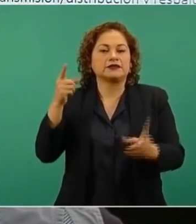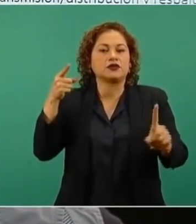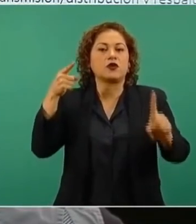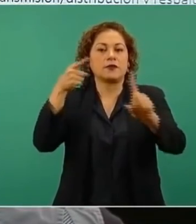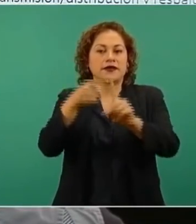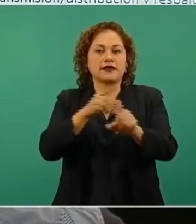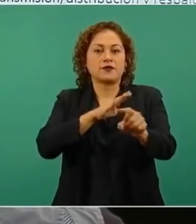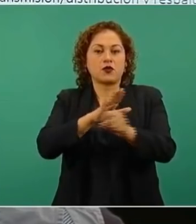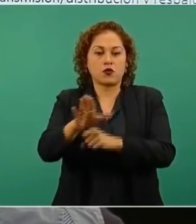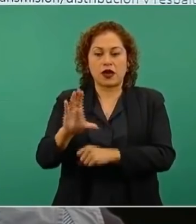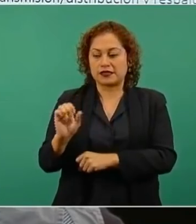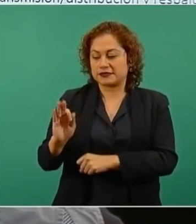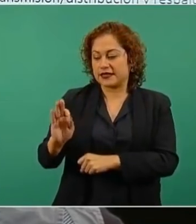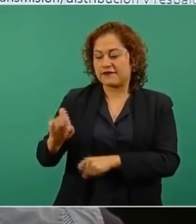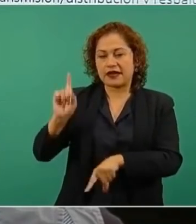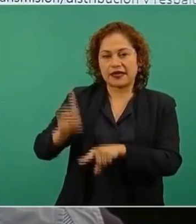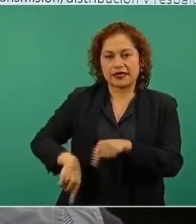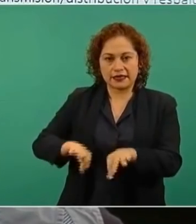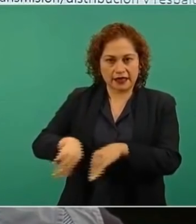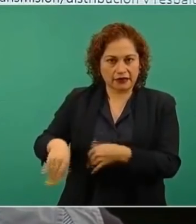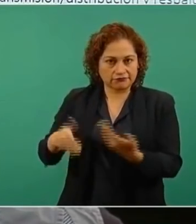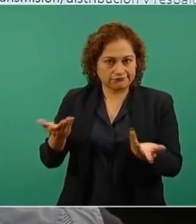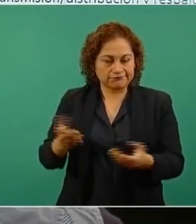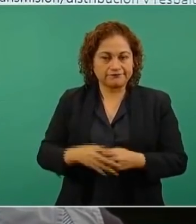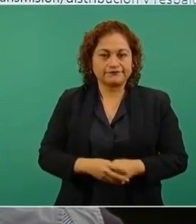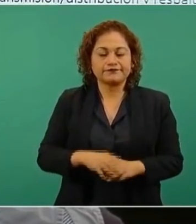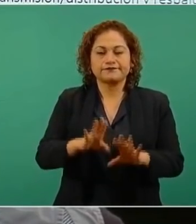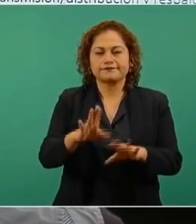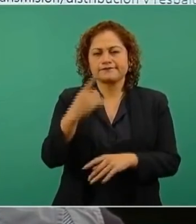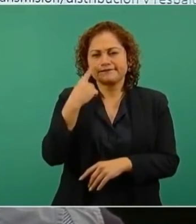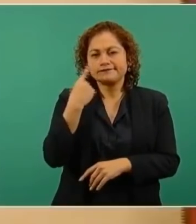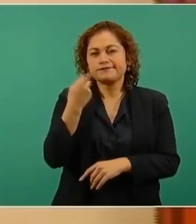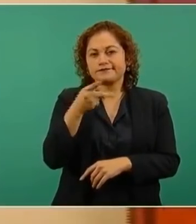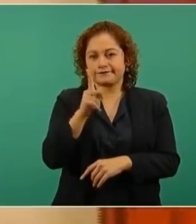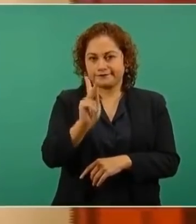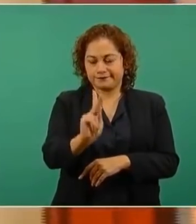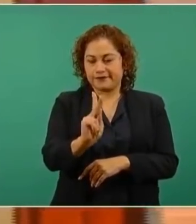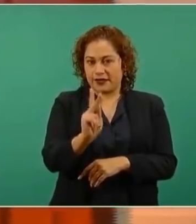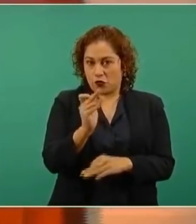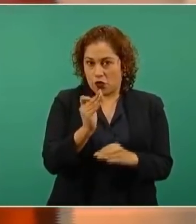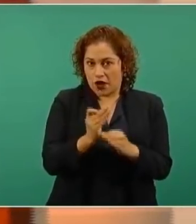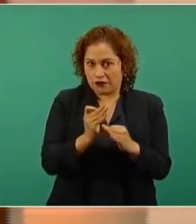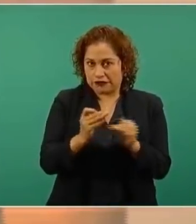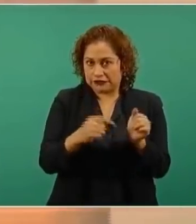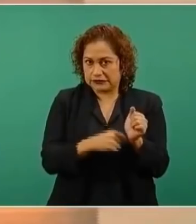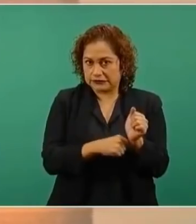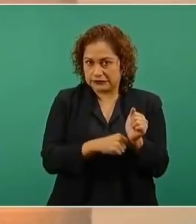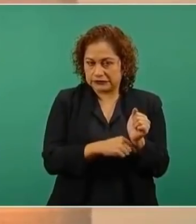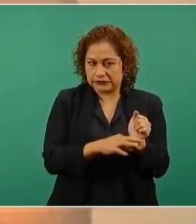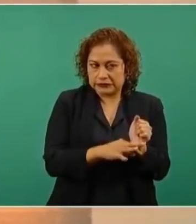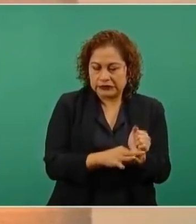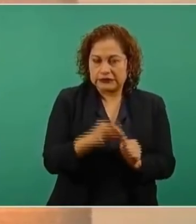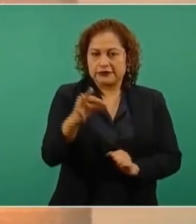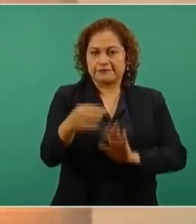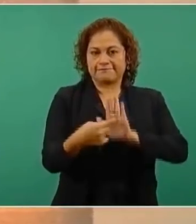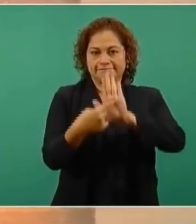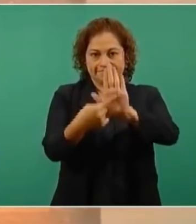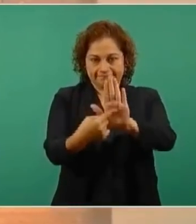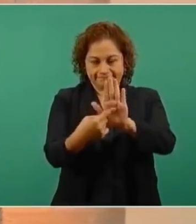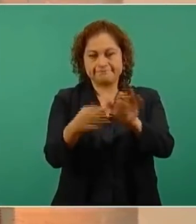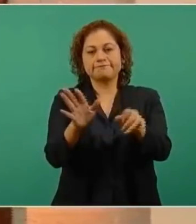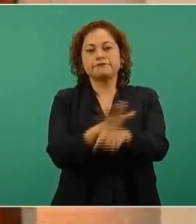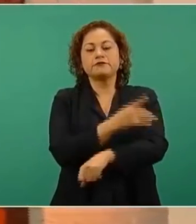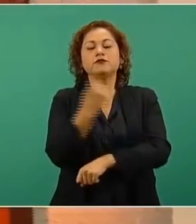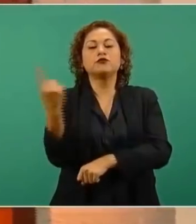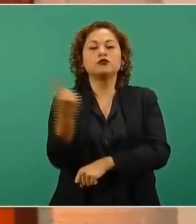a la Comisión Federal de Electricidad. Pero aquí lo que es perverso es que esto que se supone que es